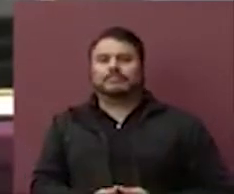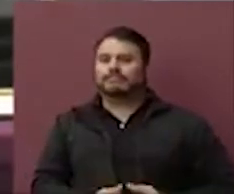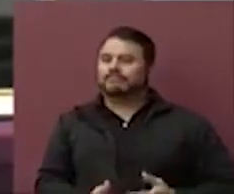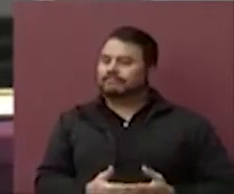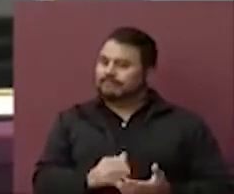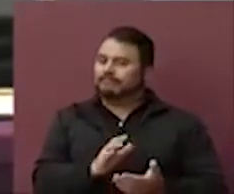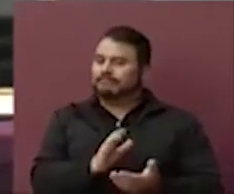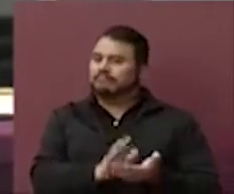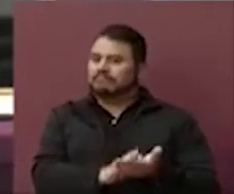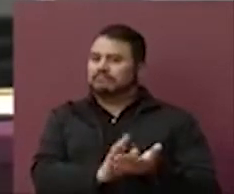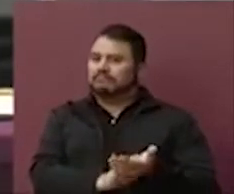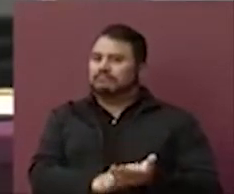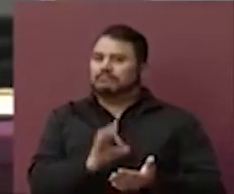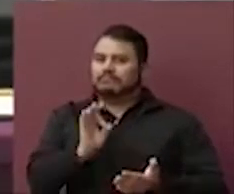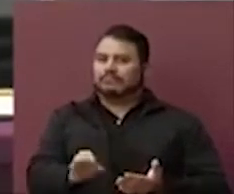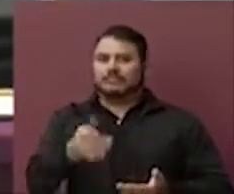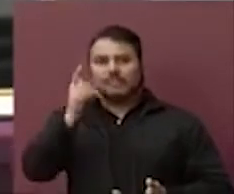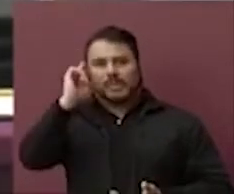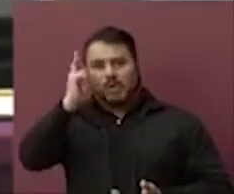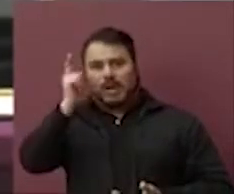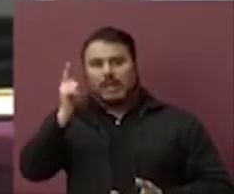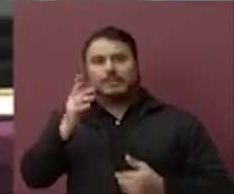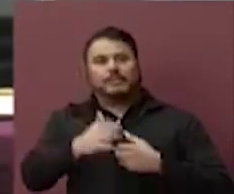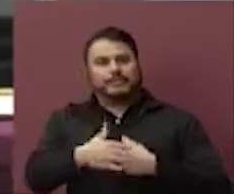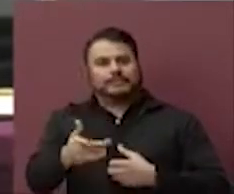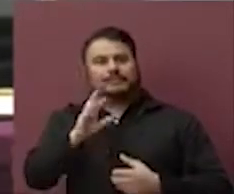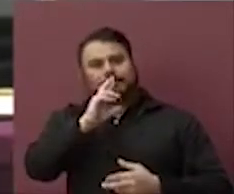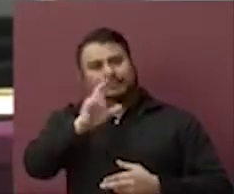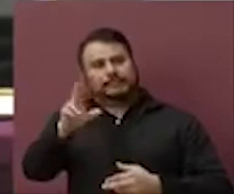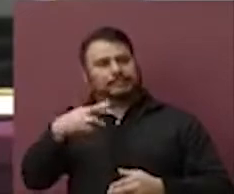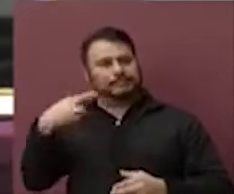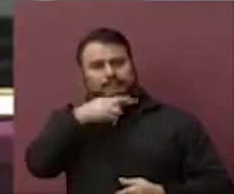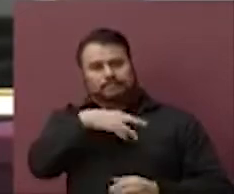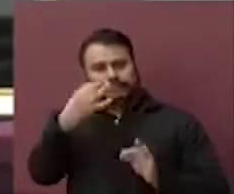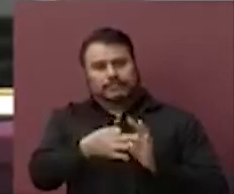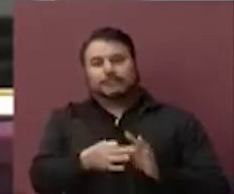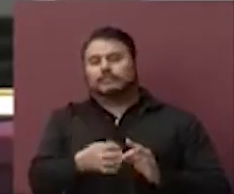Enhorabuena y esperemos que tengamos resultados inmediatos. Cuente con nuestro apoyo.